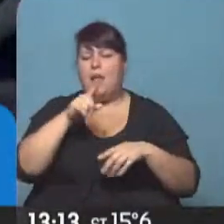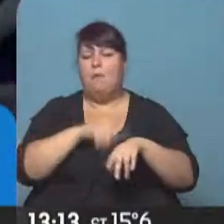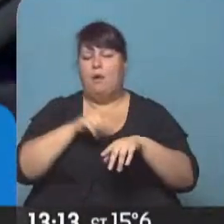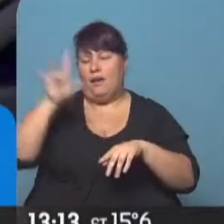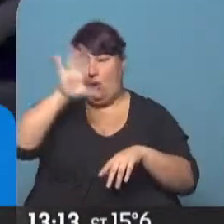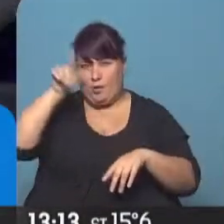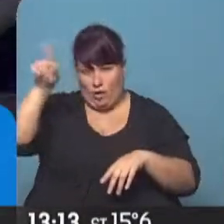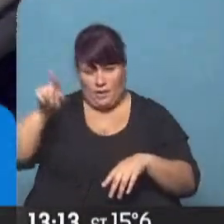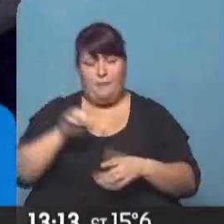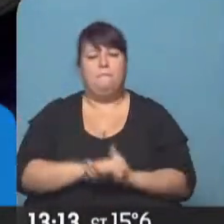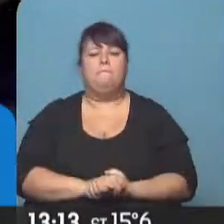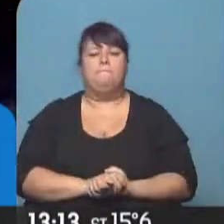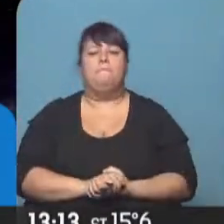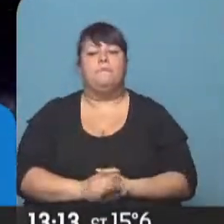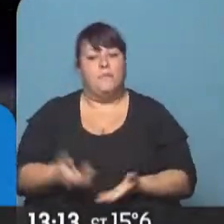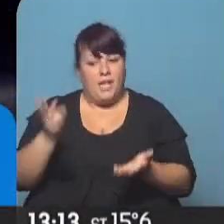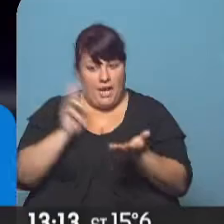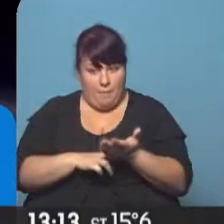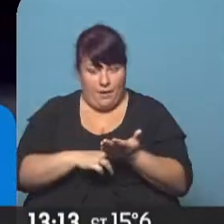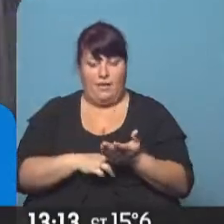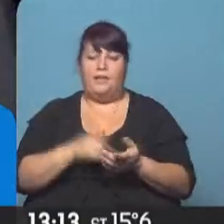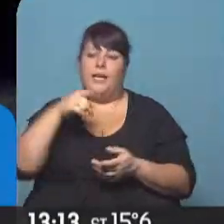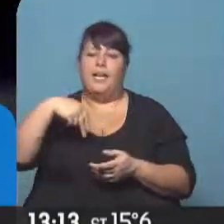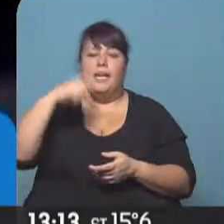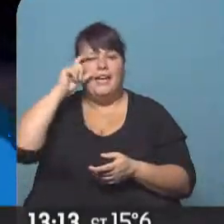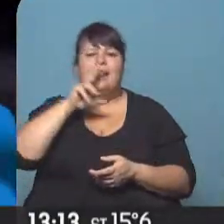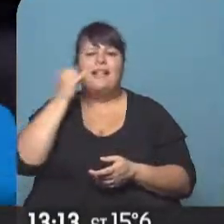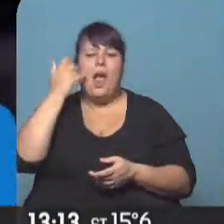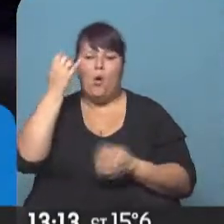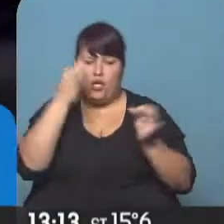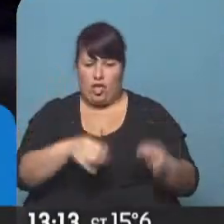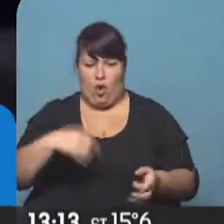Medio Oriente. Reiteramos, ya se encuentra Benjamín Netanyahu en la República Argentina.